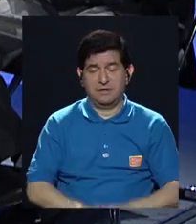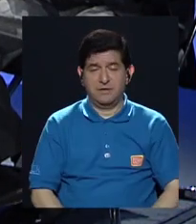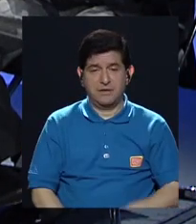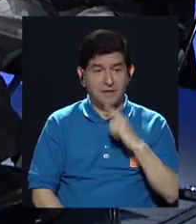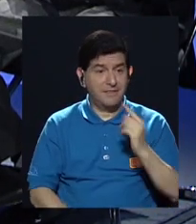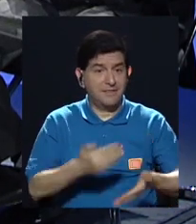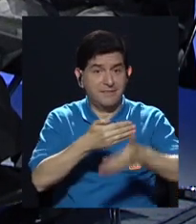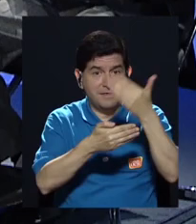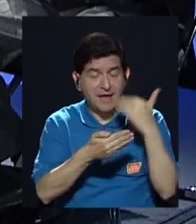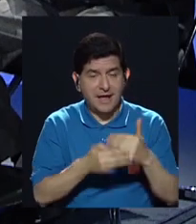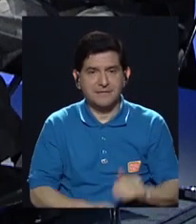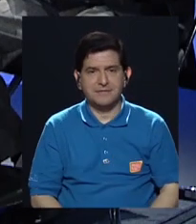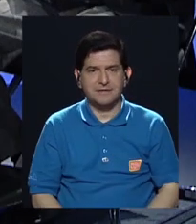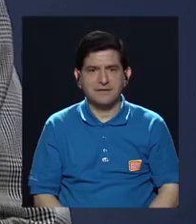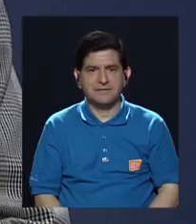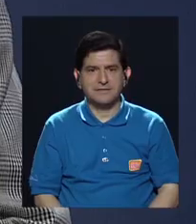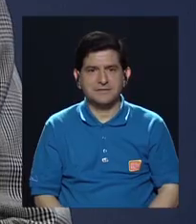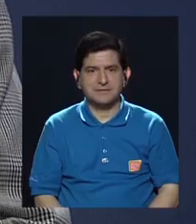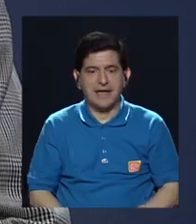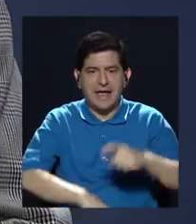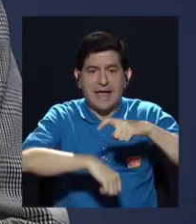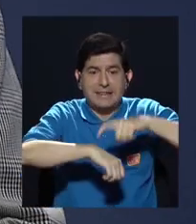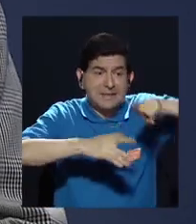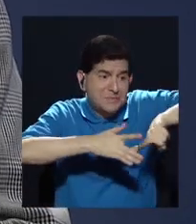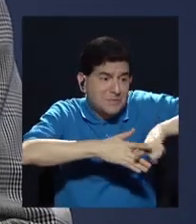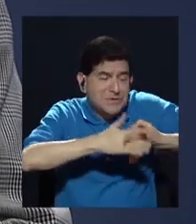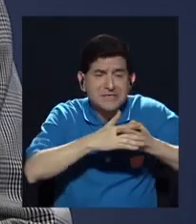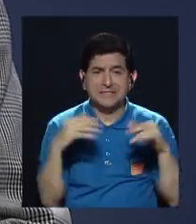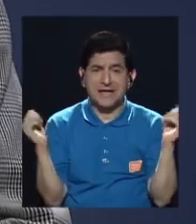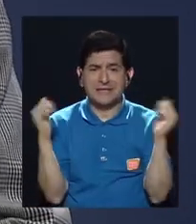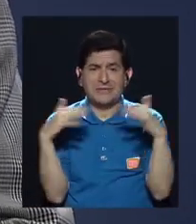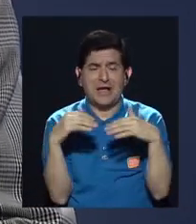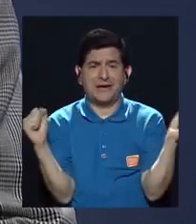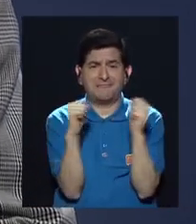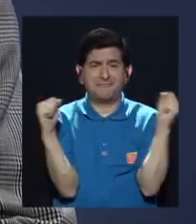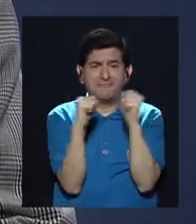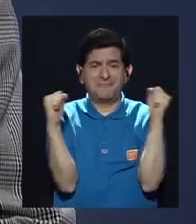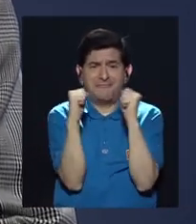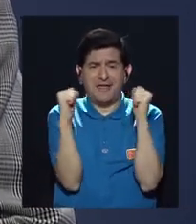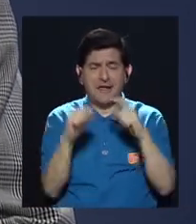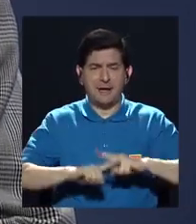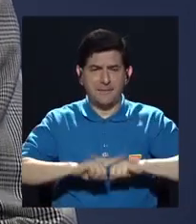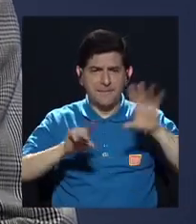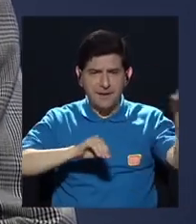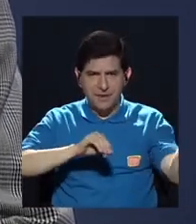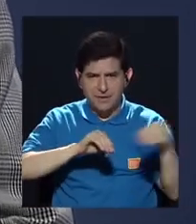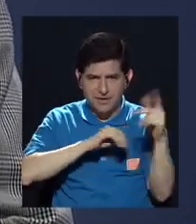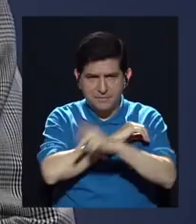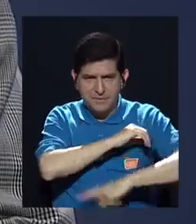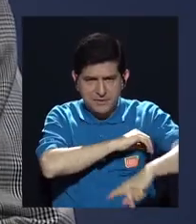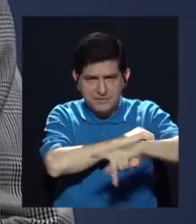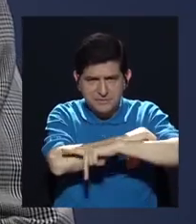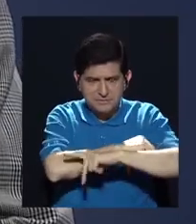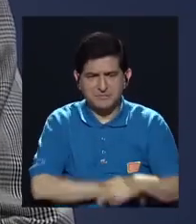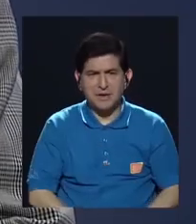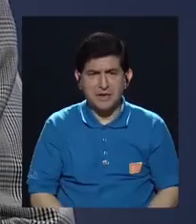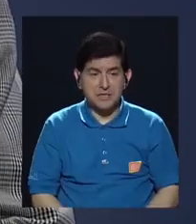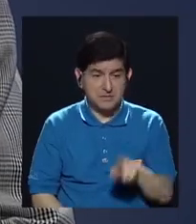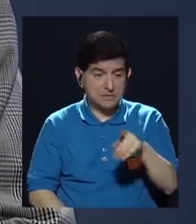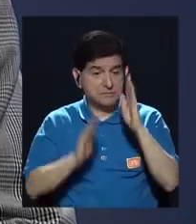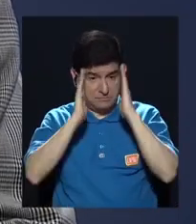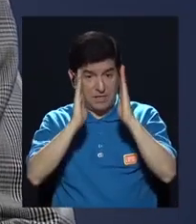Como decía antes, en pleno inicio de la Guerra Fría, pero además en un país que no